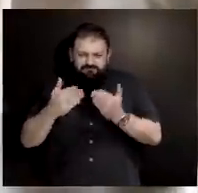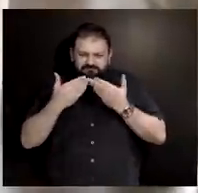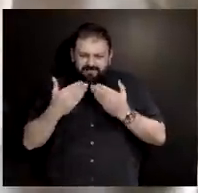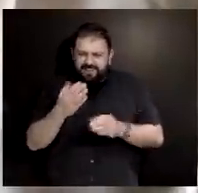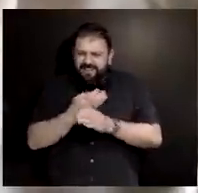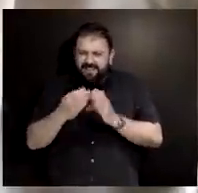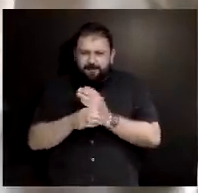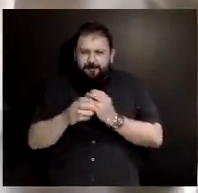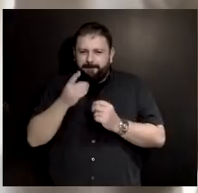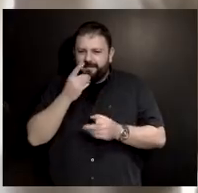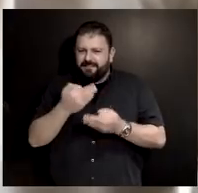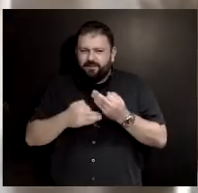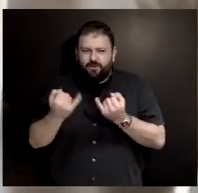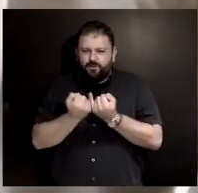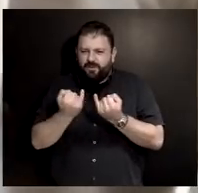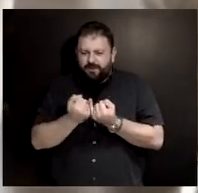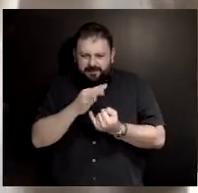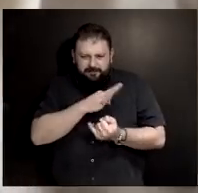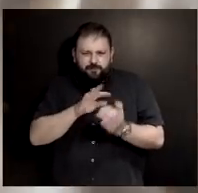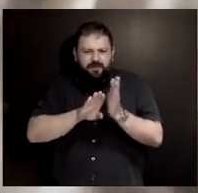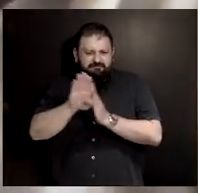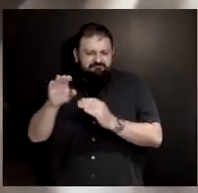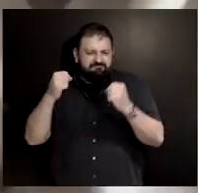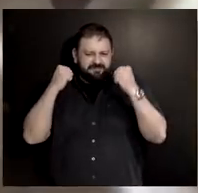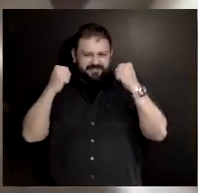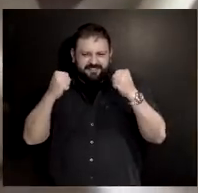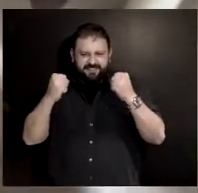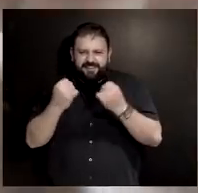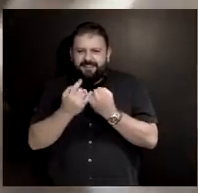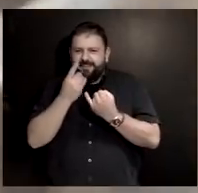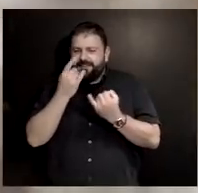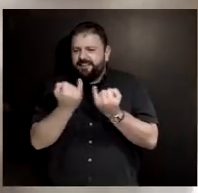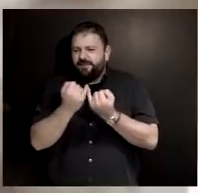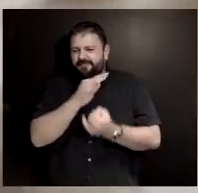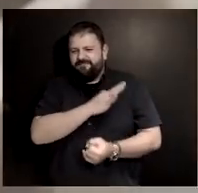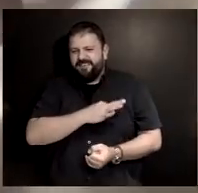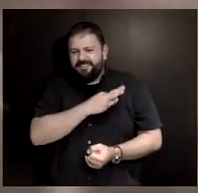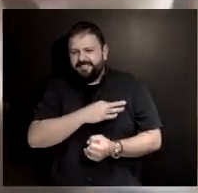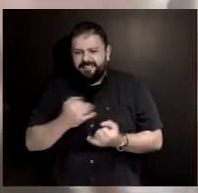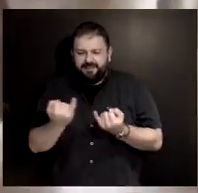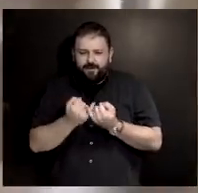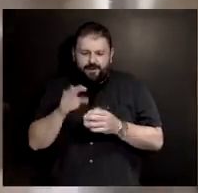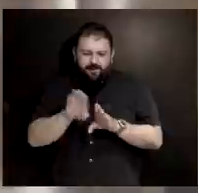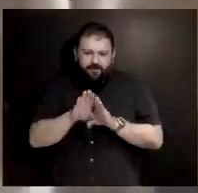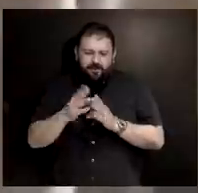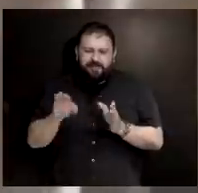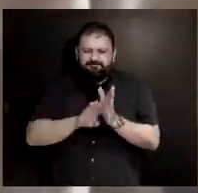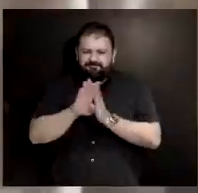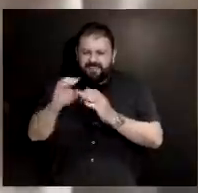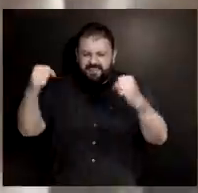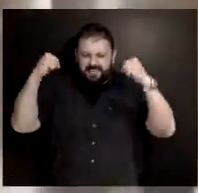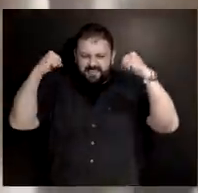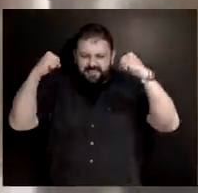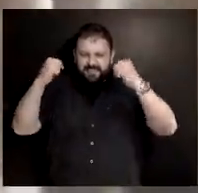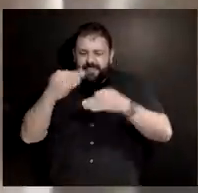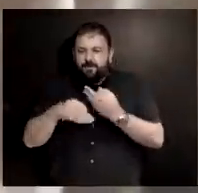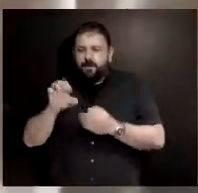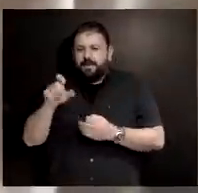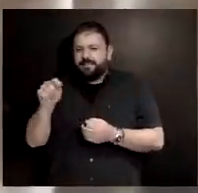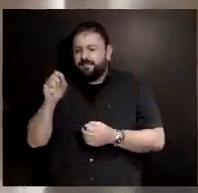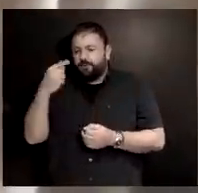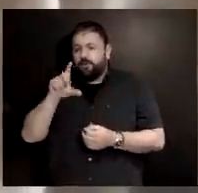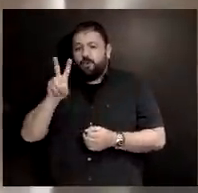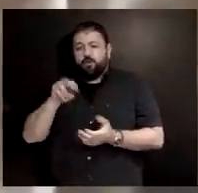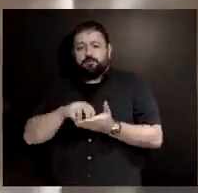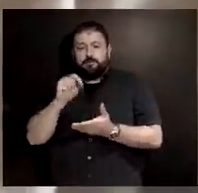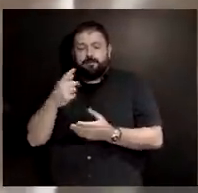palabra, inquebrantables. Otro nivel más. Muchísimas felicidades y muchísimo éxito para el 2021. Abrazo